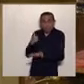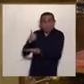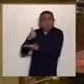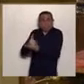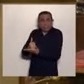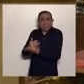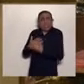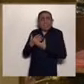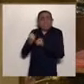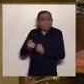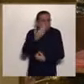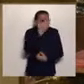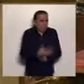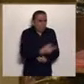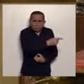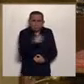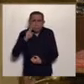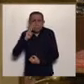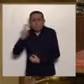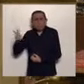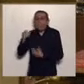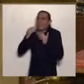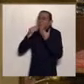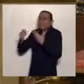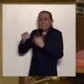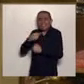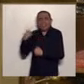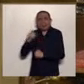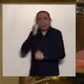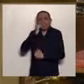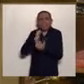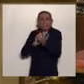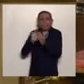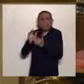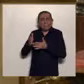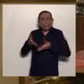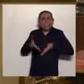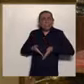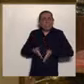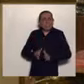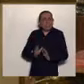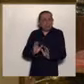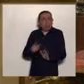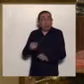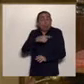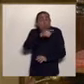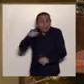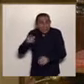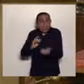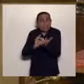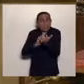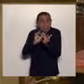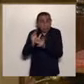aquí sano delante de ustedes por el nombre de nuestro Señor Jesucristo de Nazaret, al que